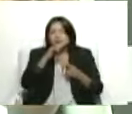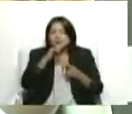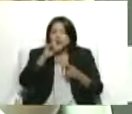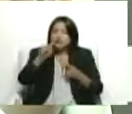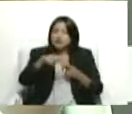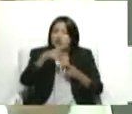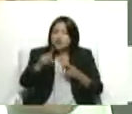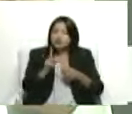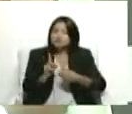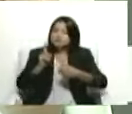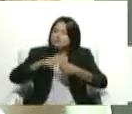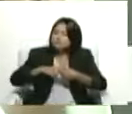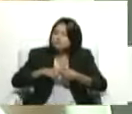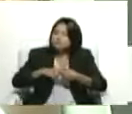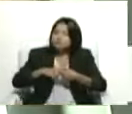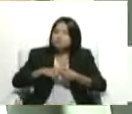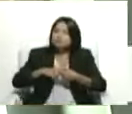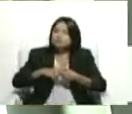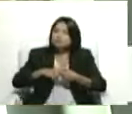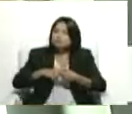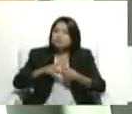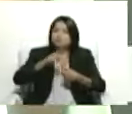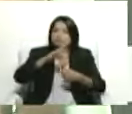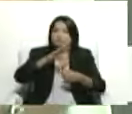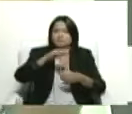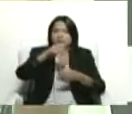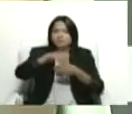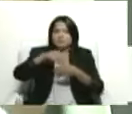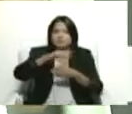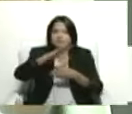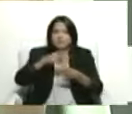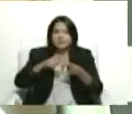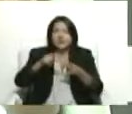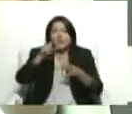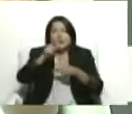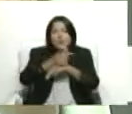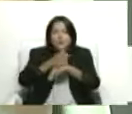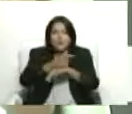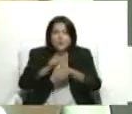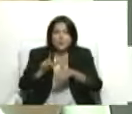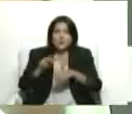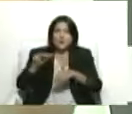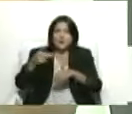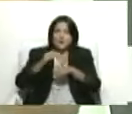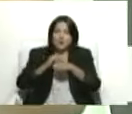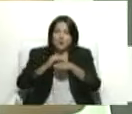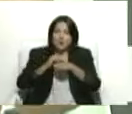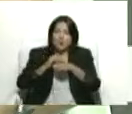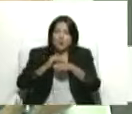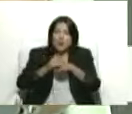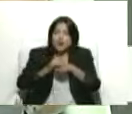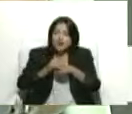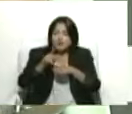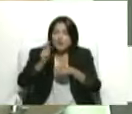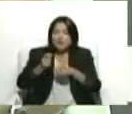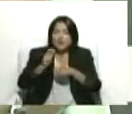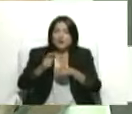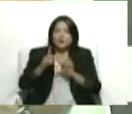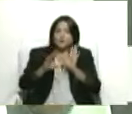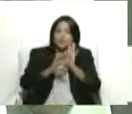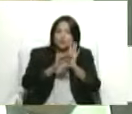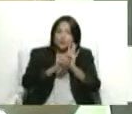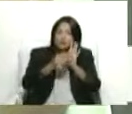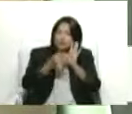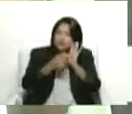van o no a participar? Segundo, al gobernador Héctor Rodríguez, que además es abogado, desde el punto de vista de la Constitución, las